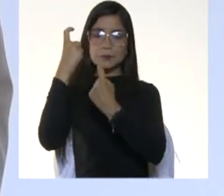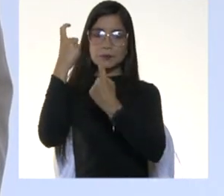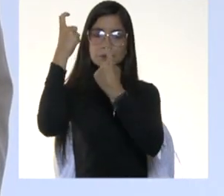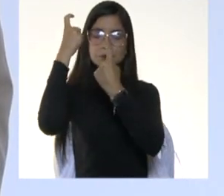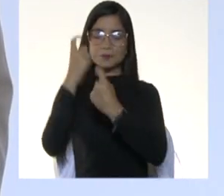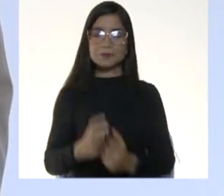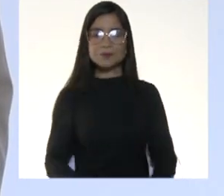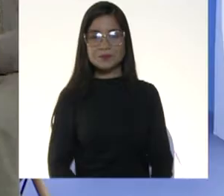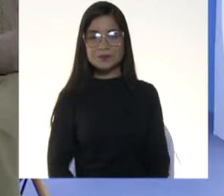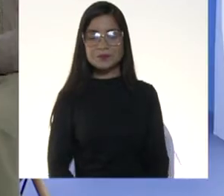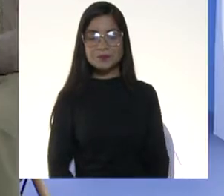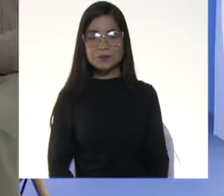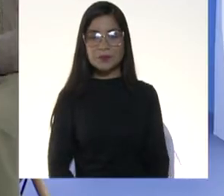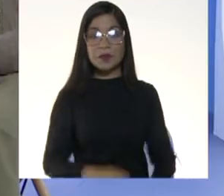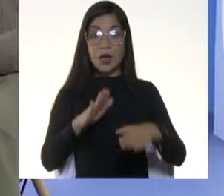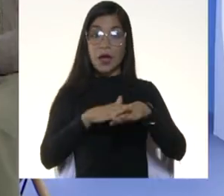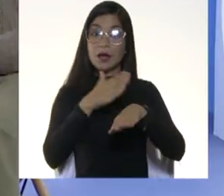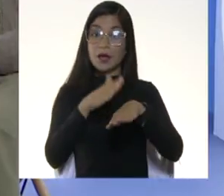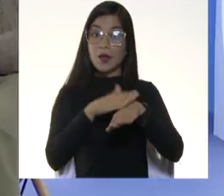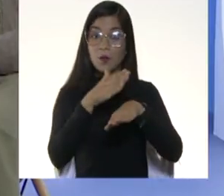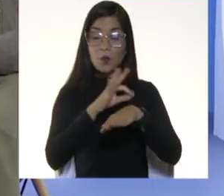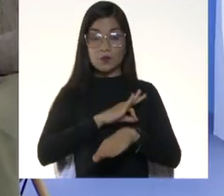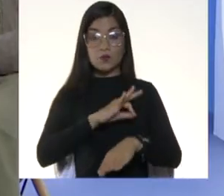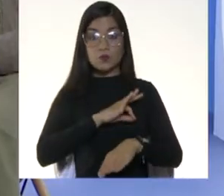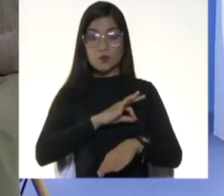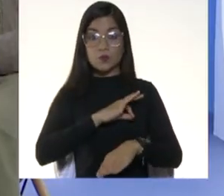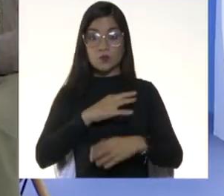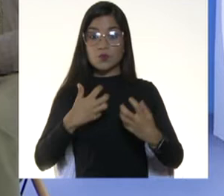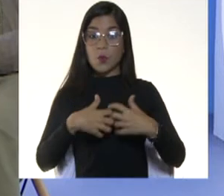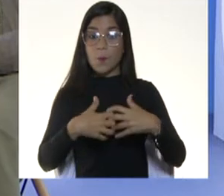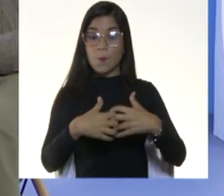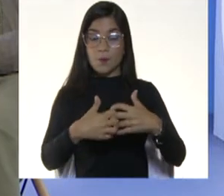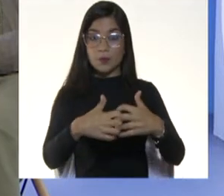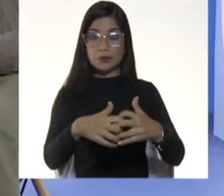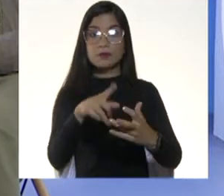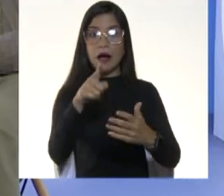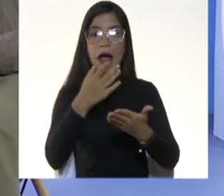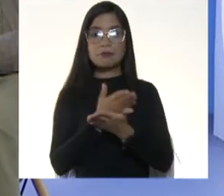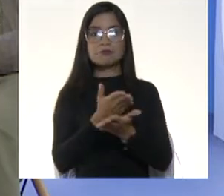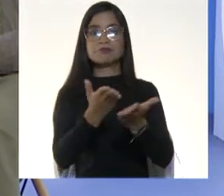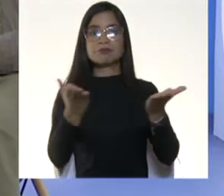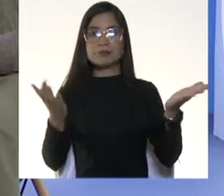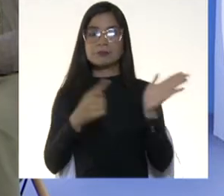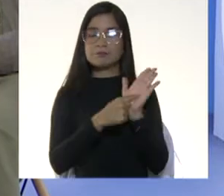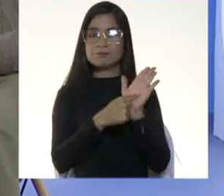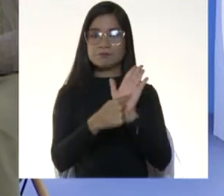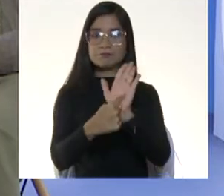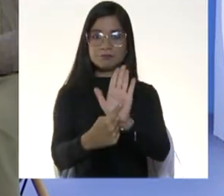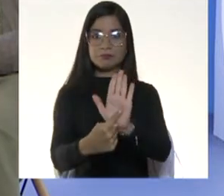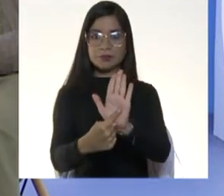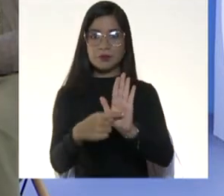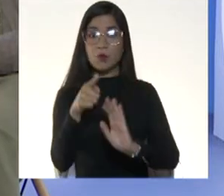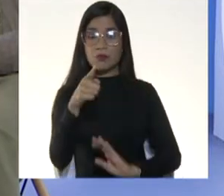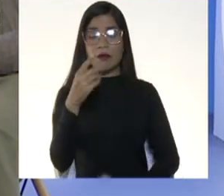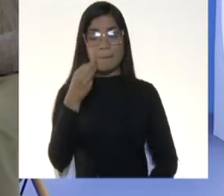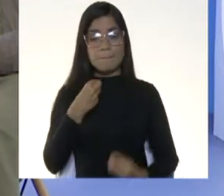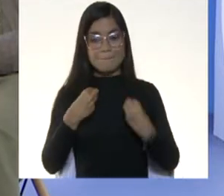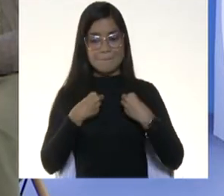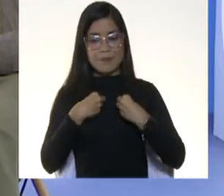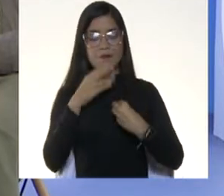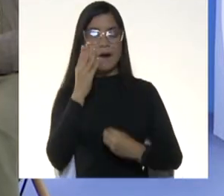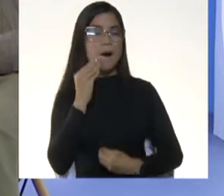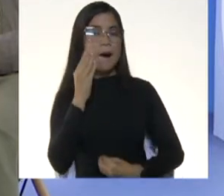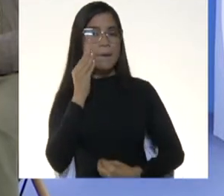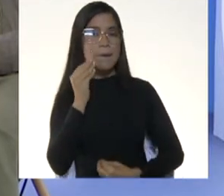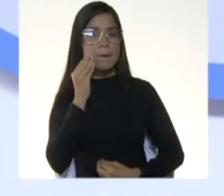jueves socioproductivos se vean como se ven, que es que ustedes puedan vivir esas experiencias como él se los está diciendo. La idea es que ustedes vean entonces